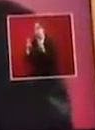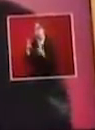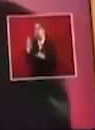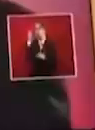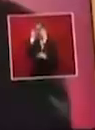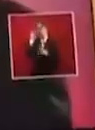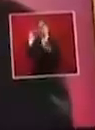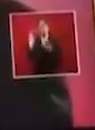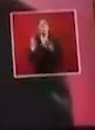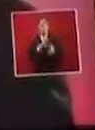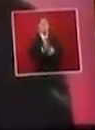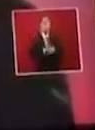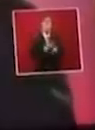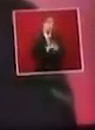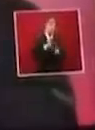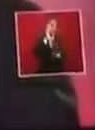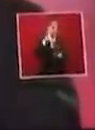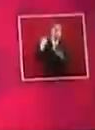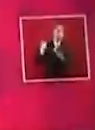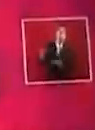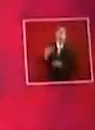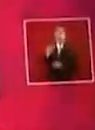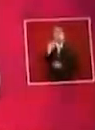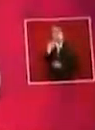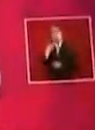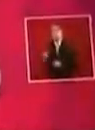a escribir maravillas, a decir